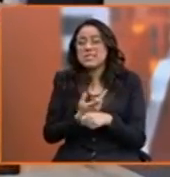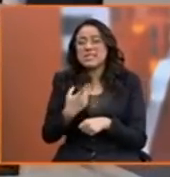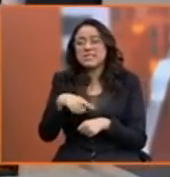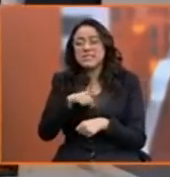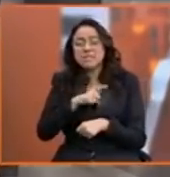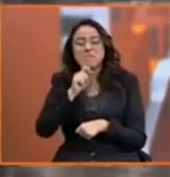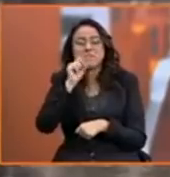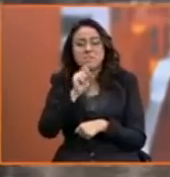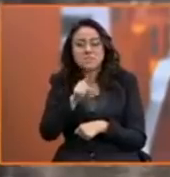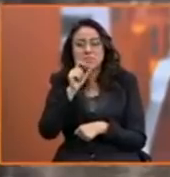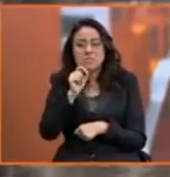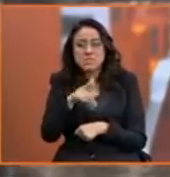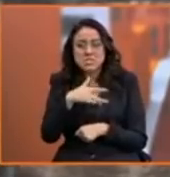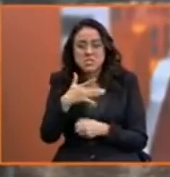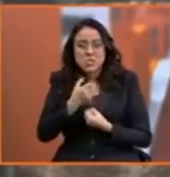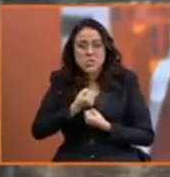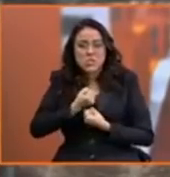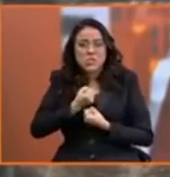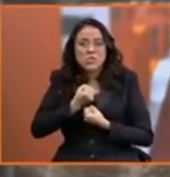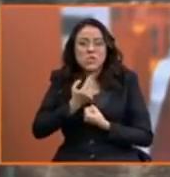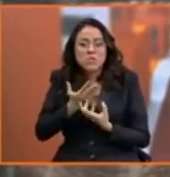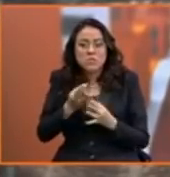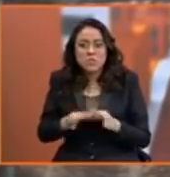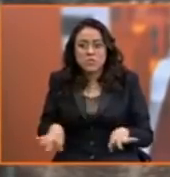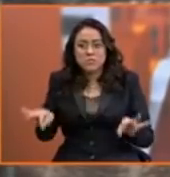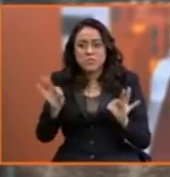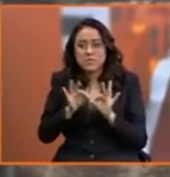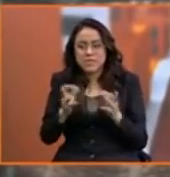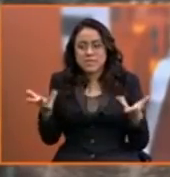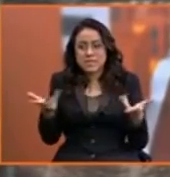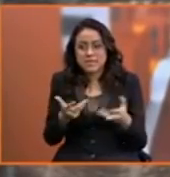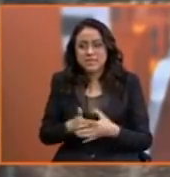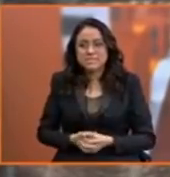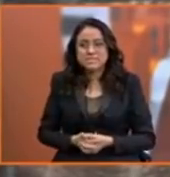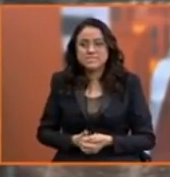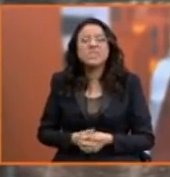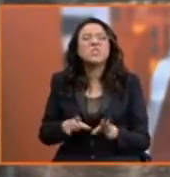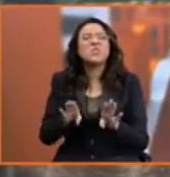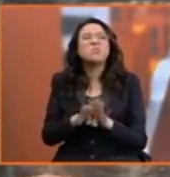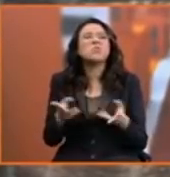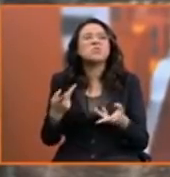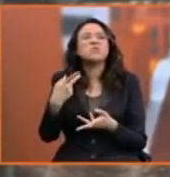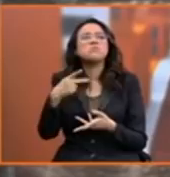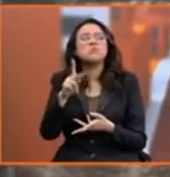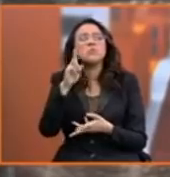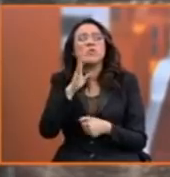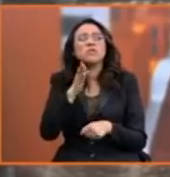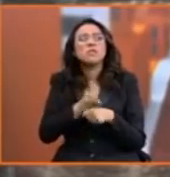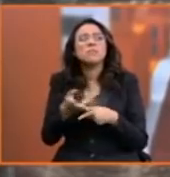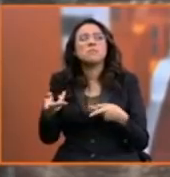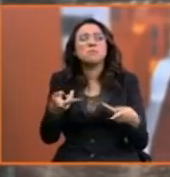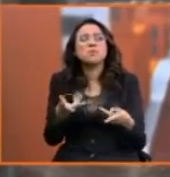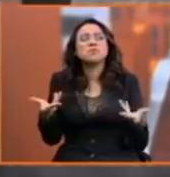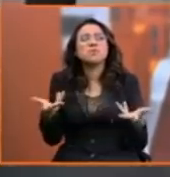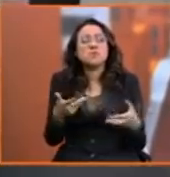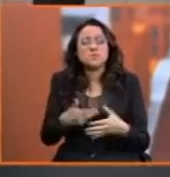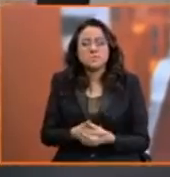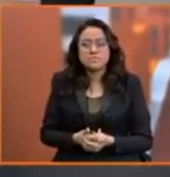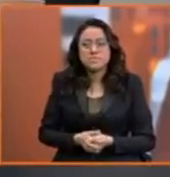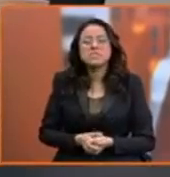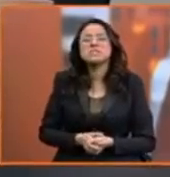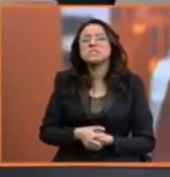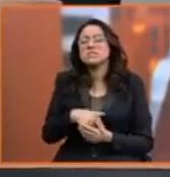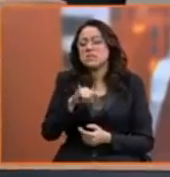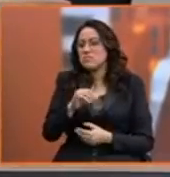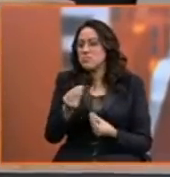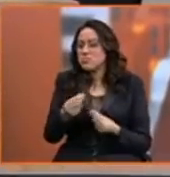tener esa línea muy delgada, ¿no? Que sí, no se puede pasar. ¿Cómo lo viviste tú en esta preparación del personaje? Sí, y mucho